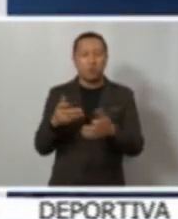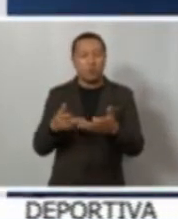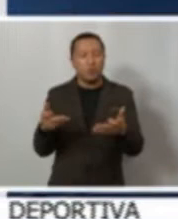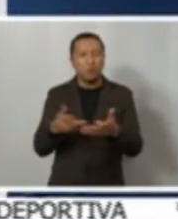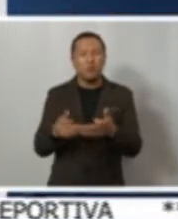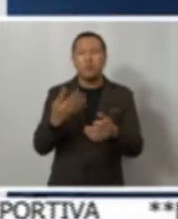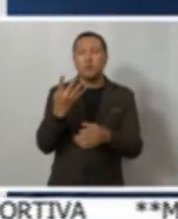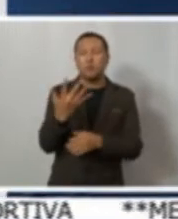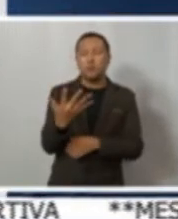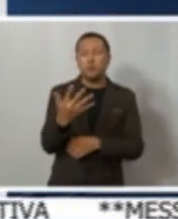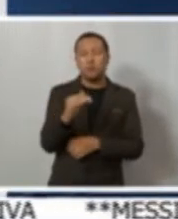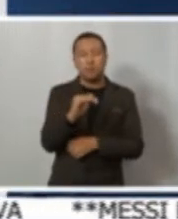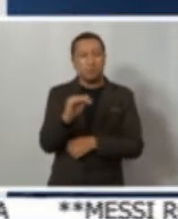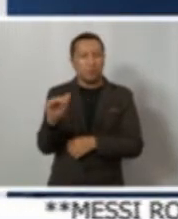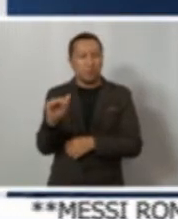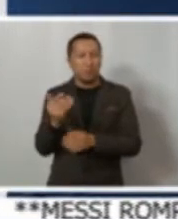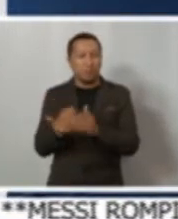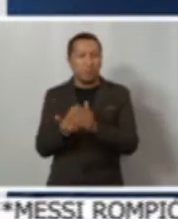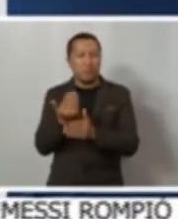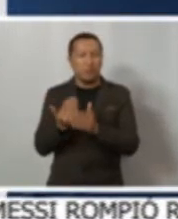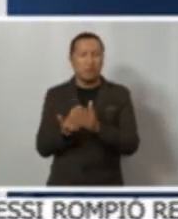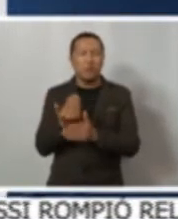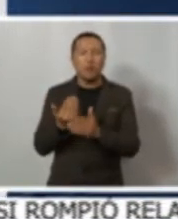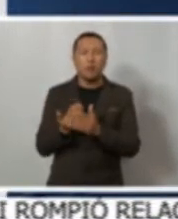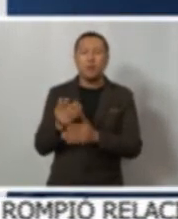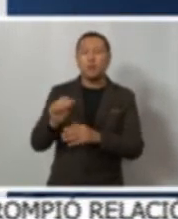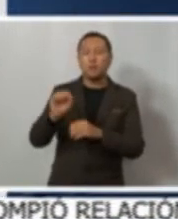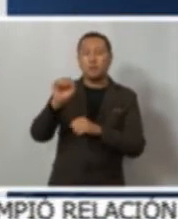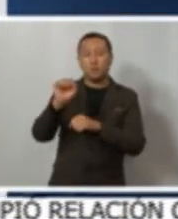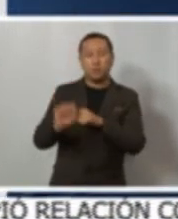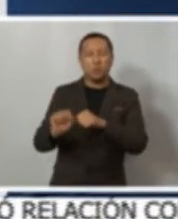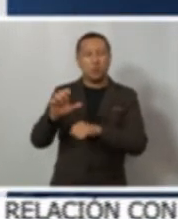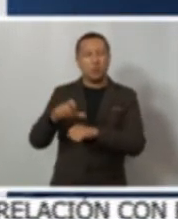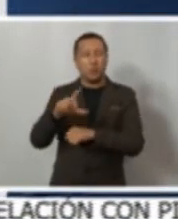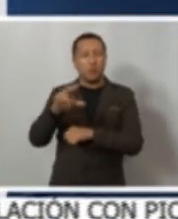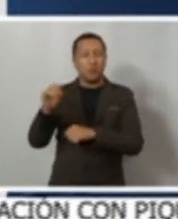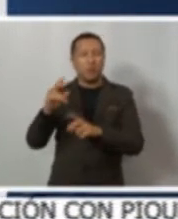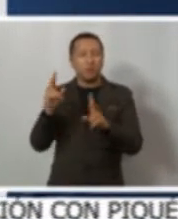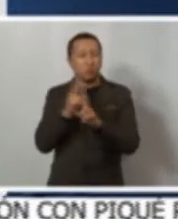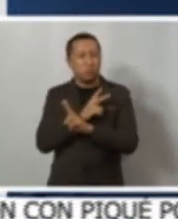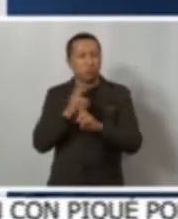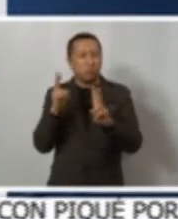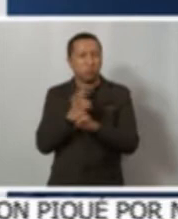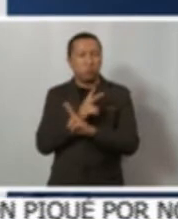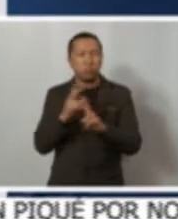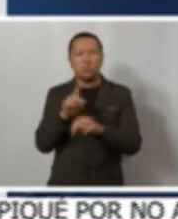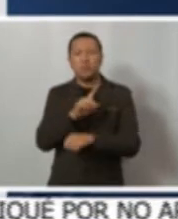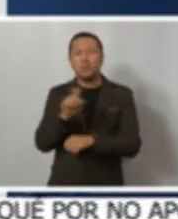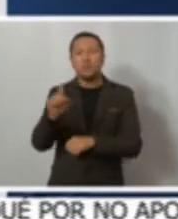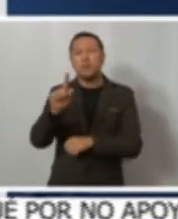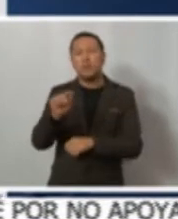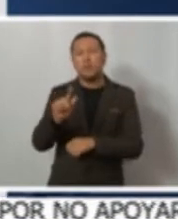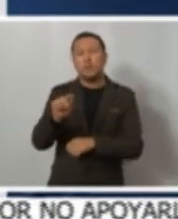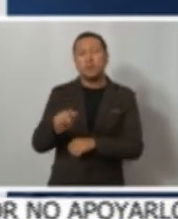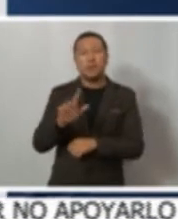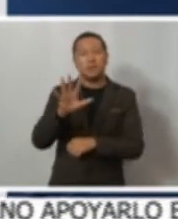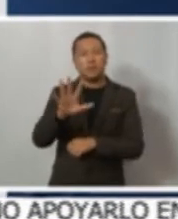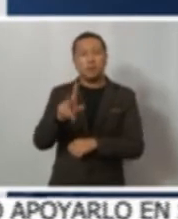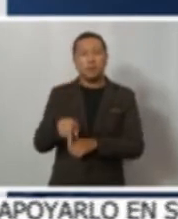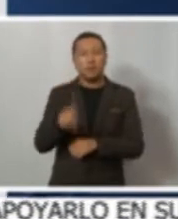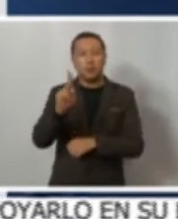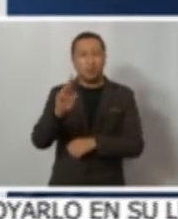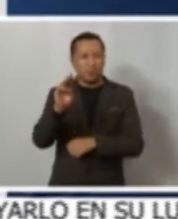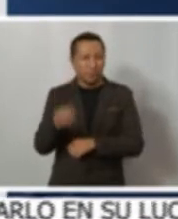35 kilómetros al sur de Quintana Roo, con vientos máximos sostenidos de 175